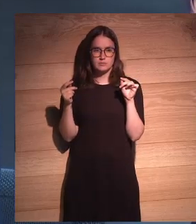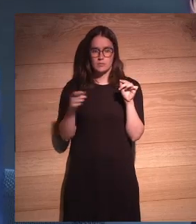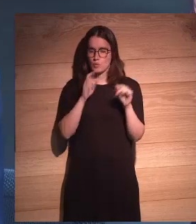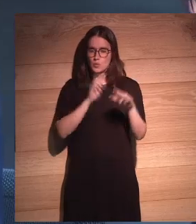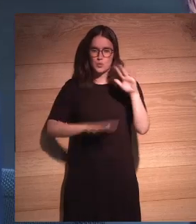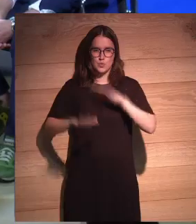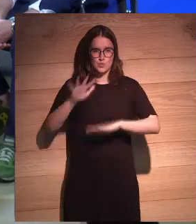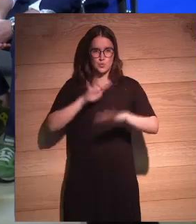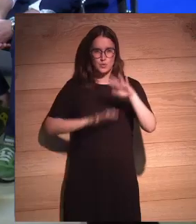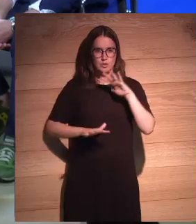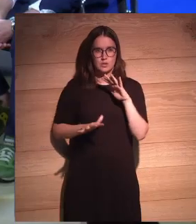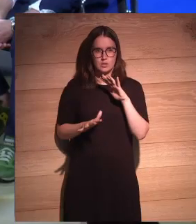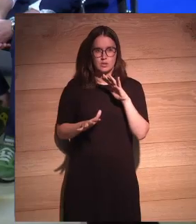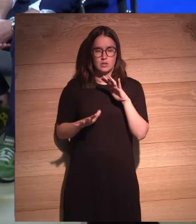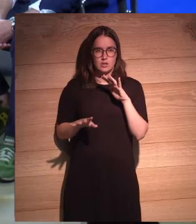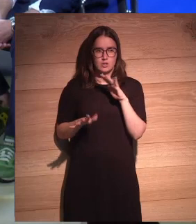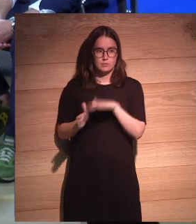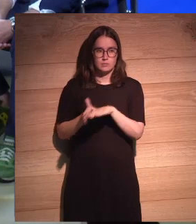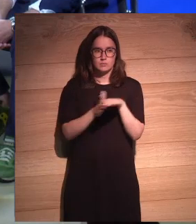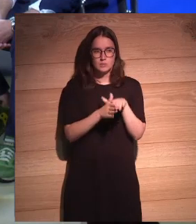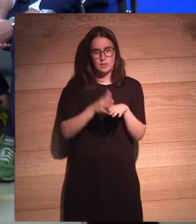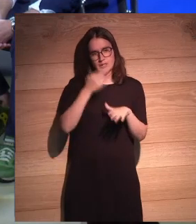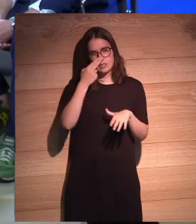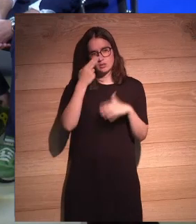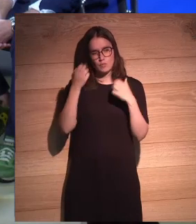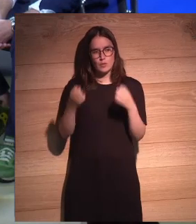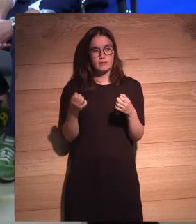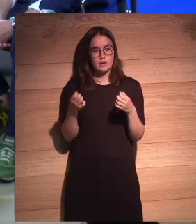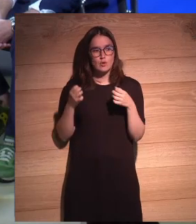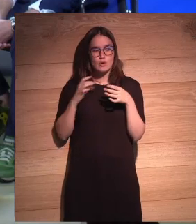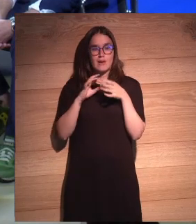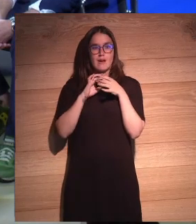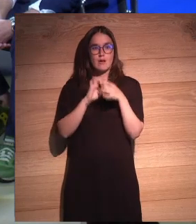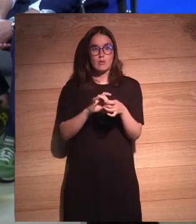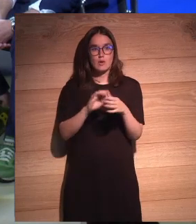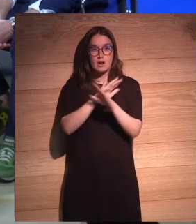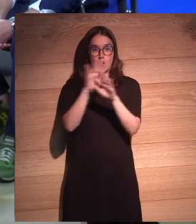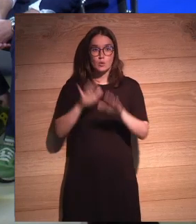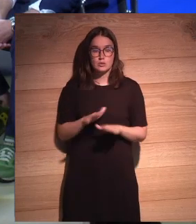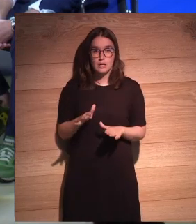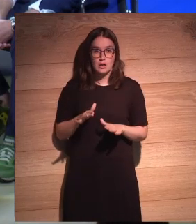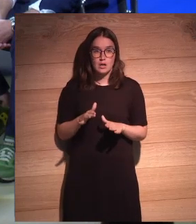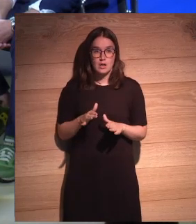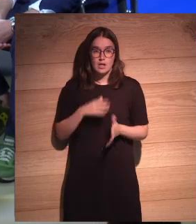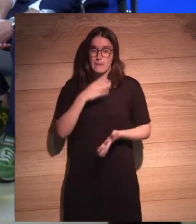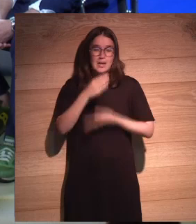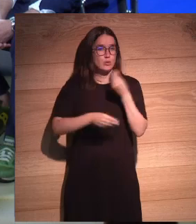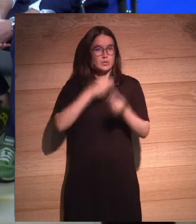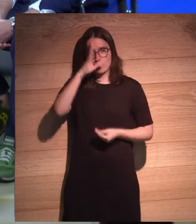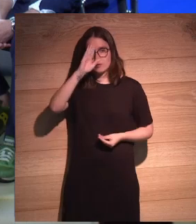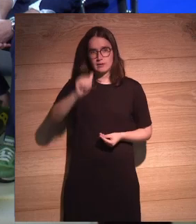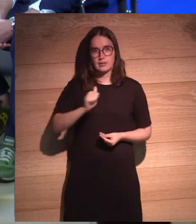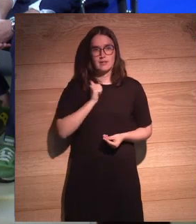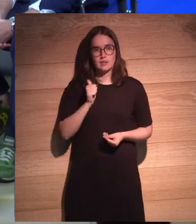extremadamente complejos y por otra parte pues muy interesantes. Y con relación a la utilización de la